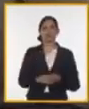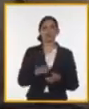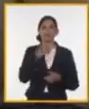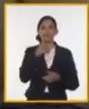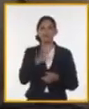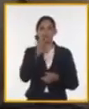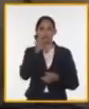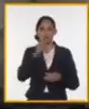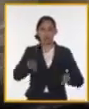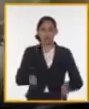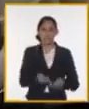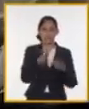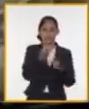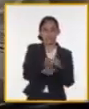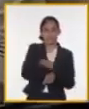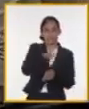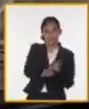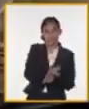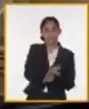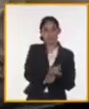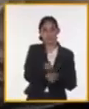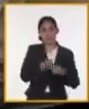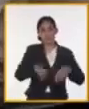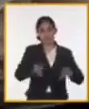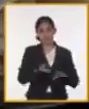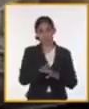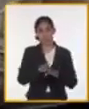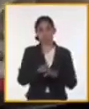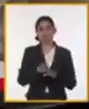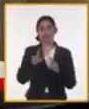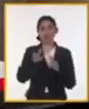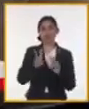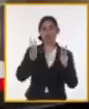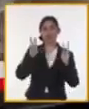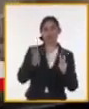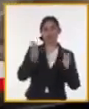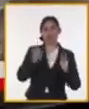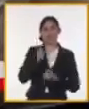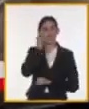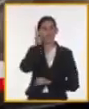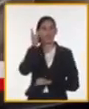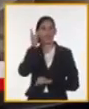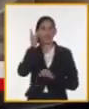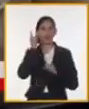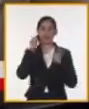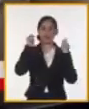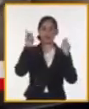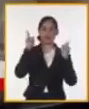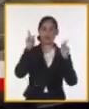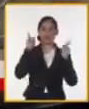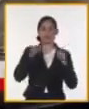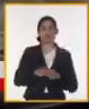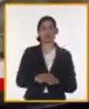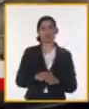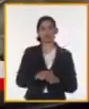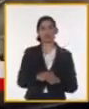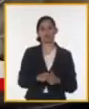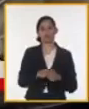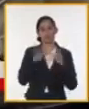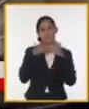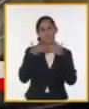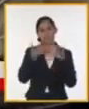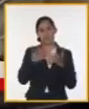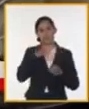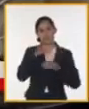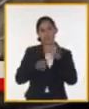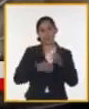la prevención y el enfrentamiento a la subversión política e ideológica, a mí me parece oportuno destacar en este